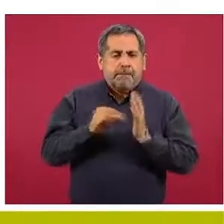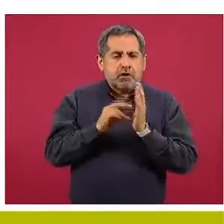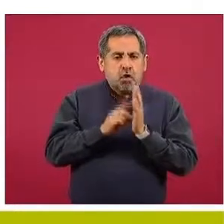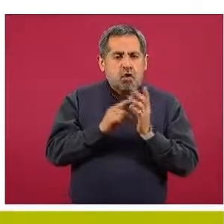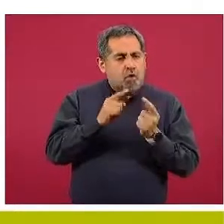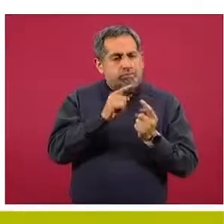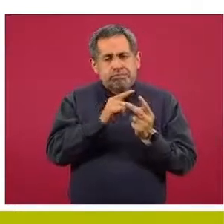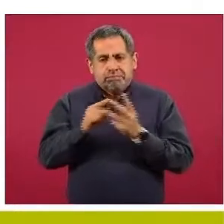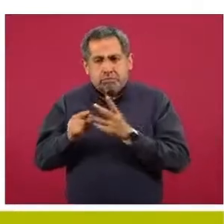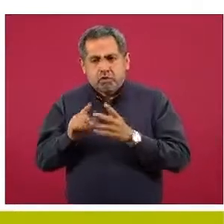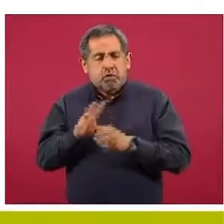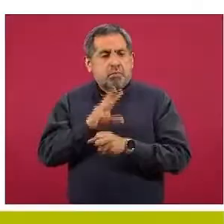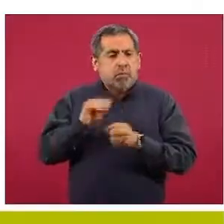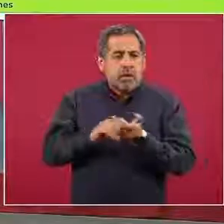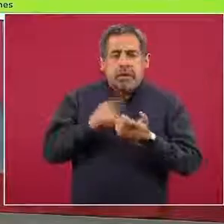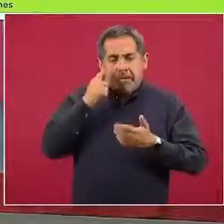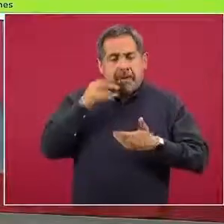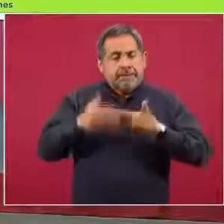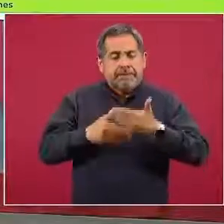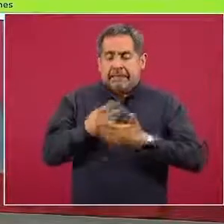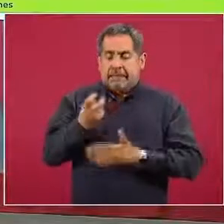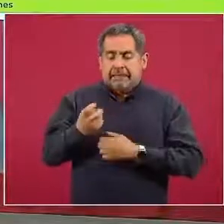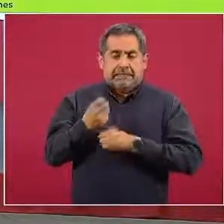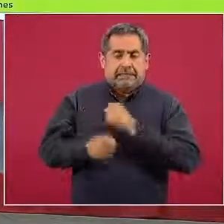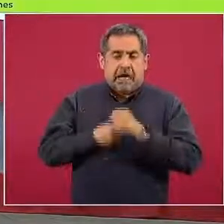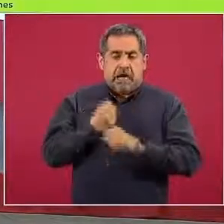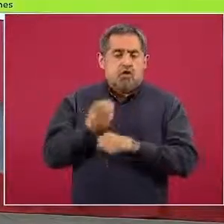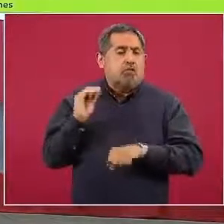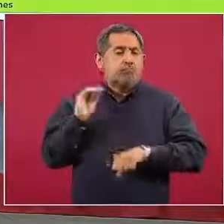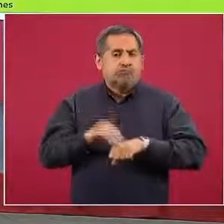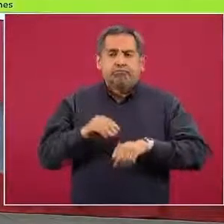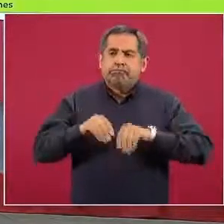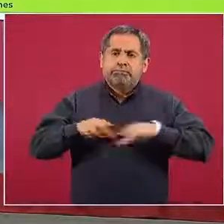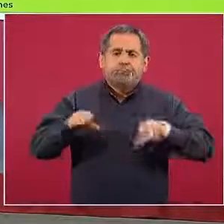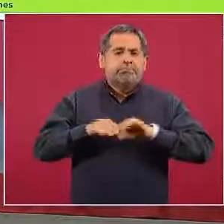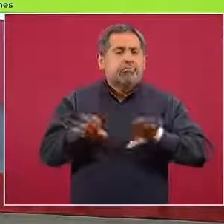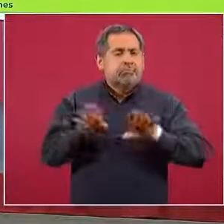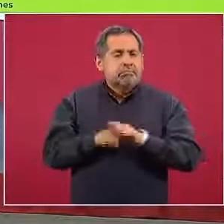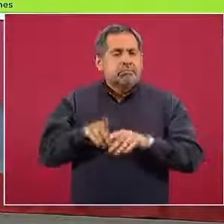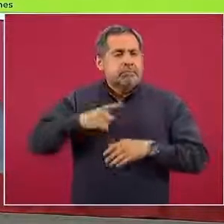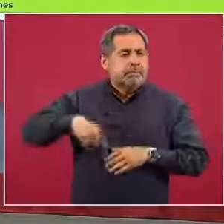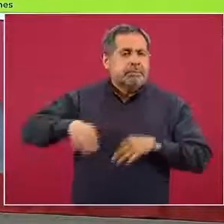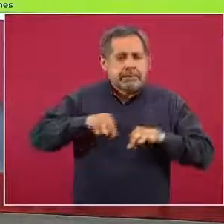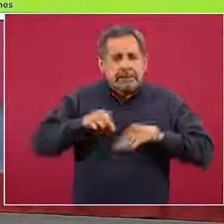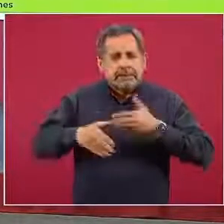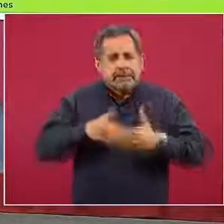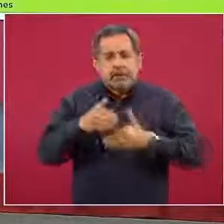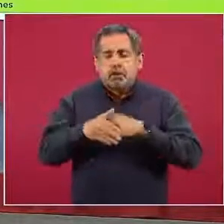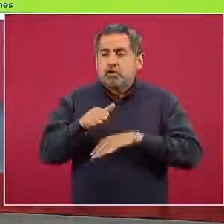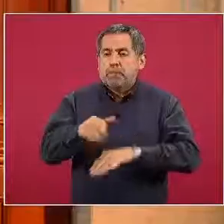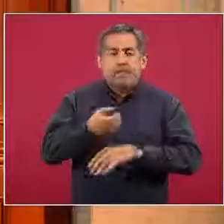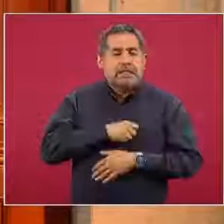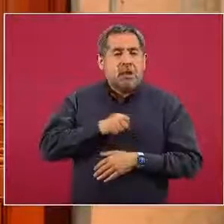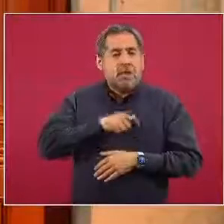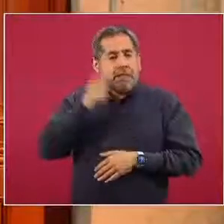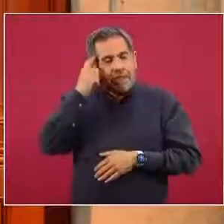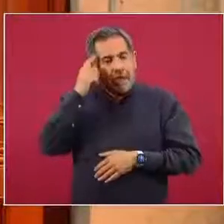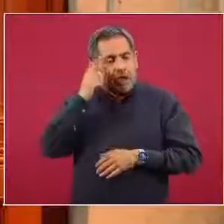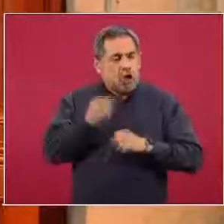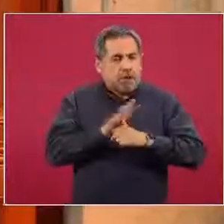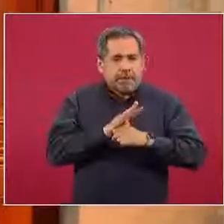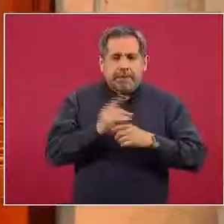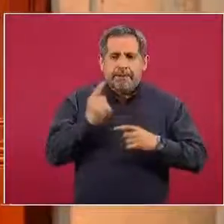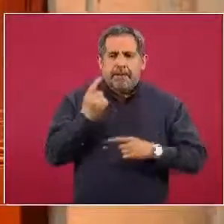metodología que se tuvo que implementar a lo largo de este año que estuvimos trabajando mientras veíamos la parte de salud mental en COVID,